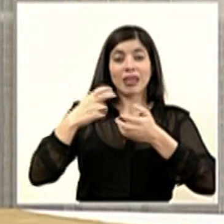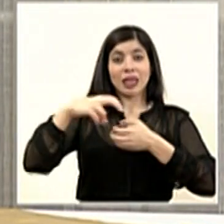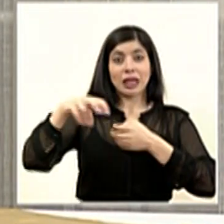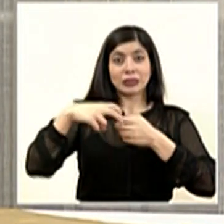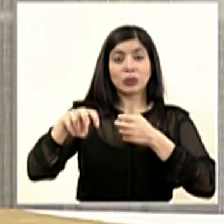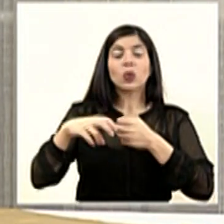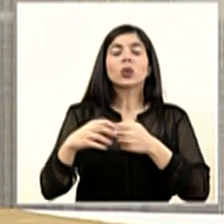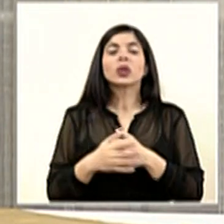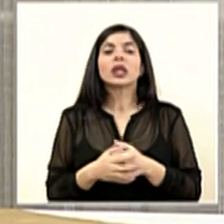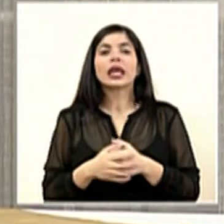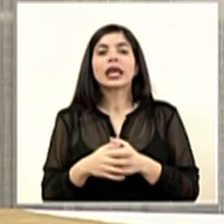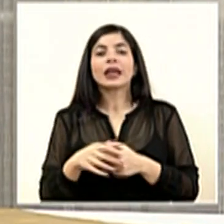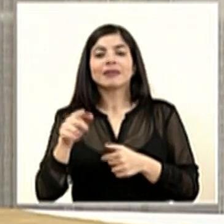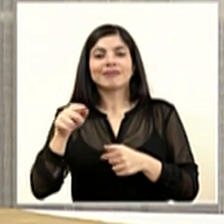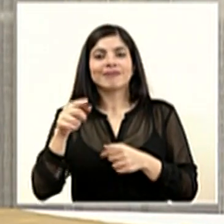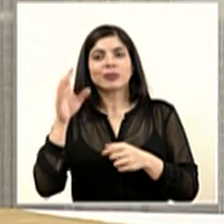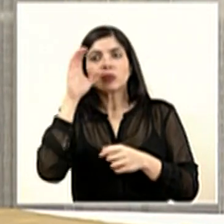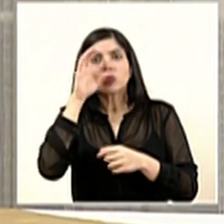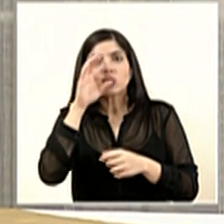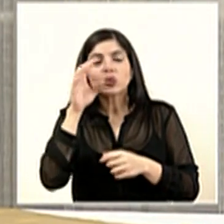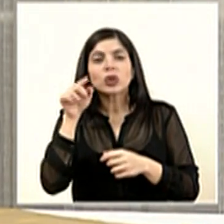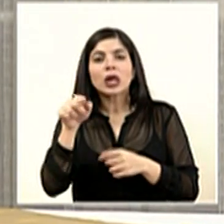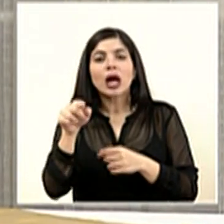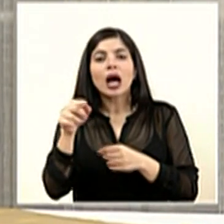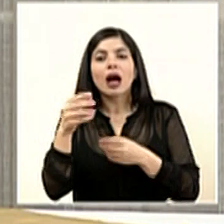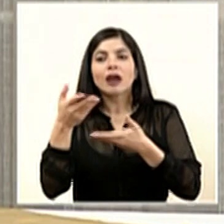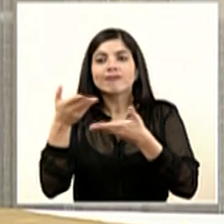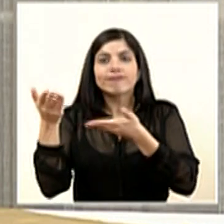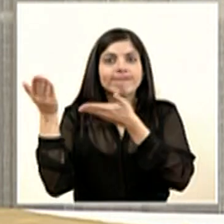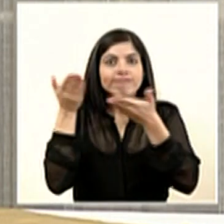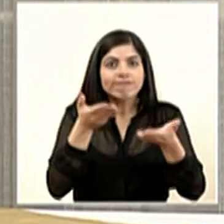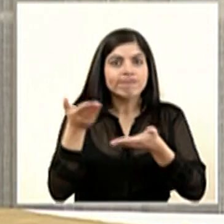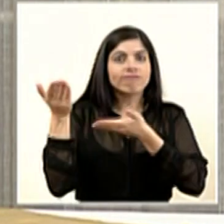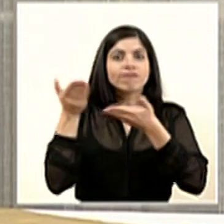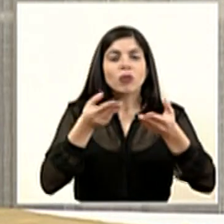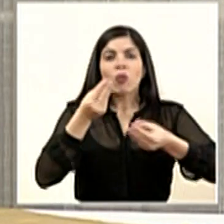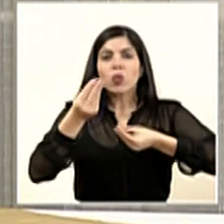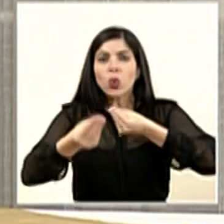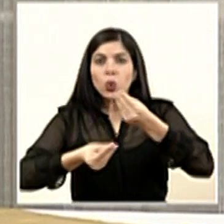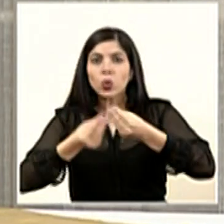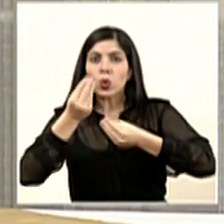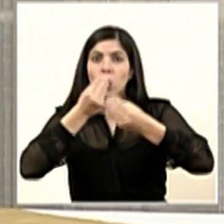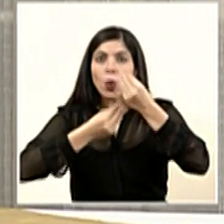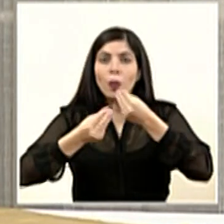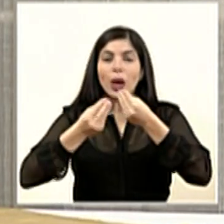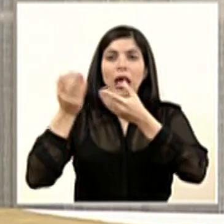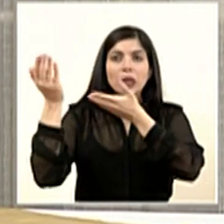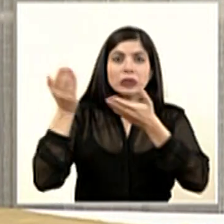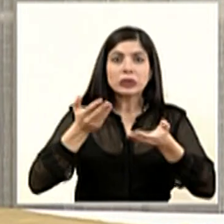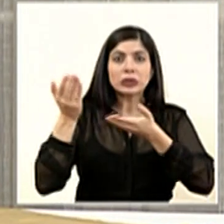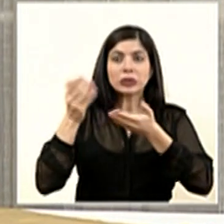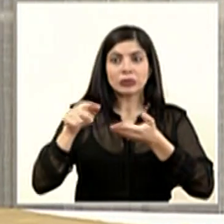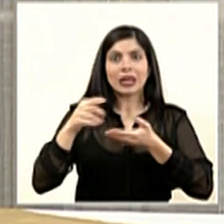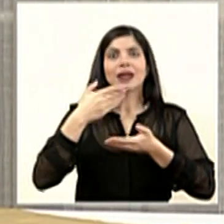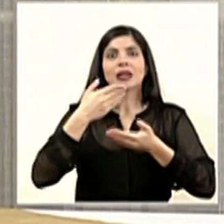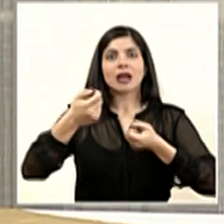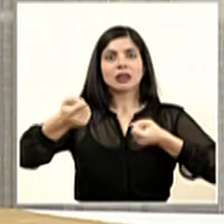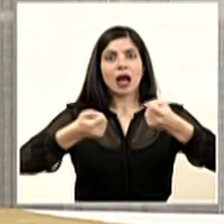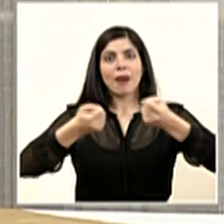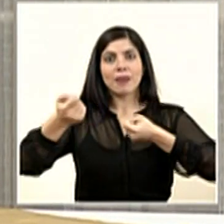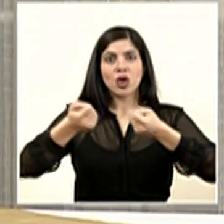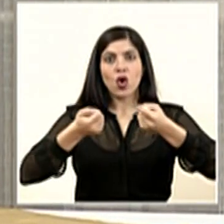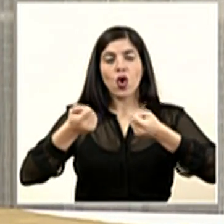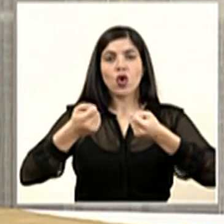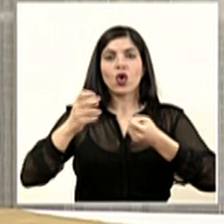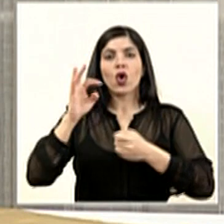de mantener la cadena del flujo de suministros, productos, alimentos y demás, que fluye por transportistas, básicamente